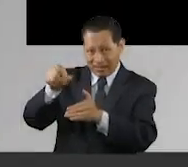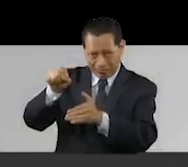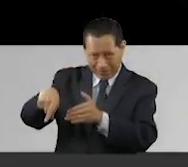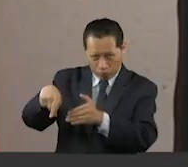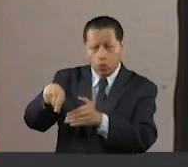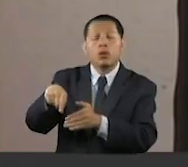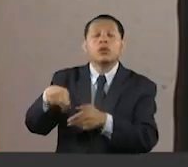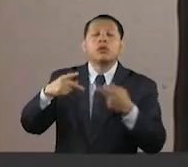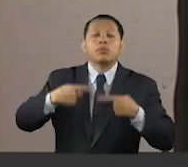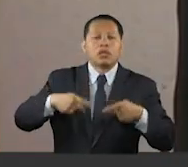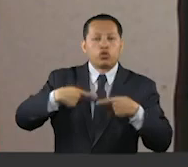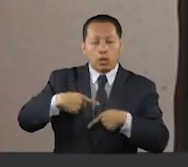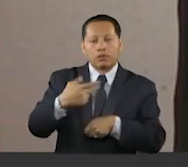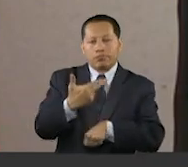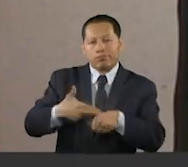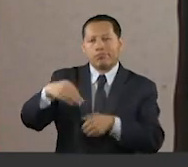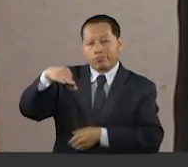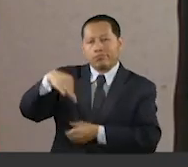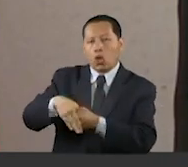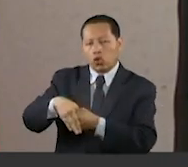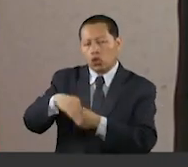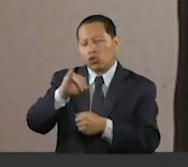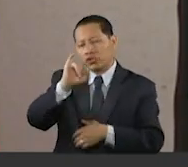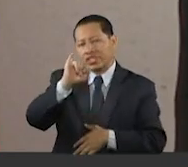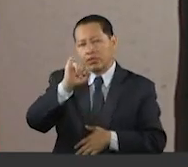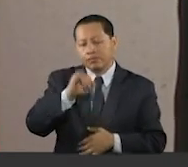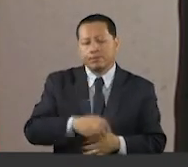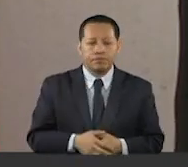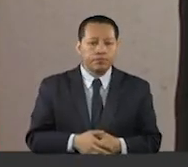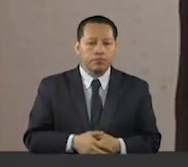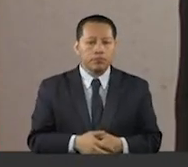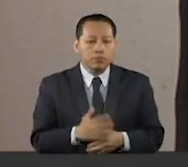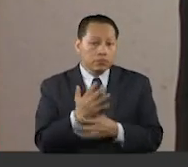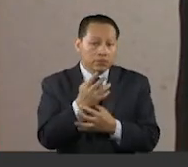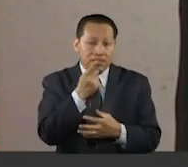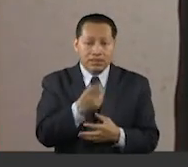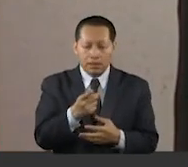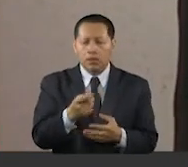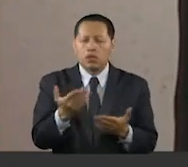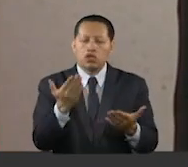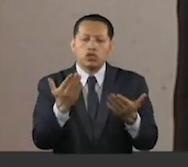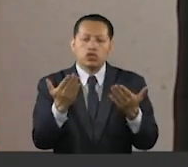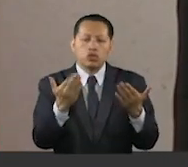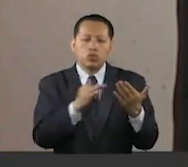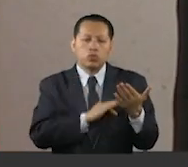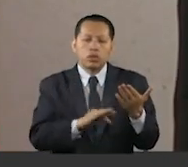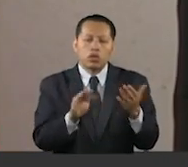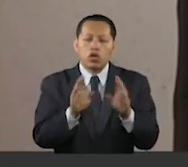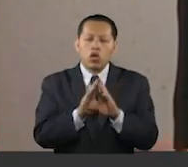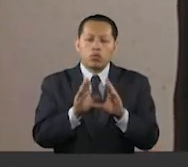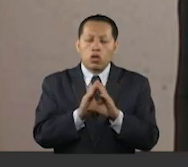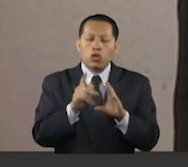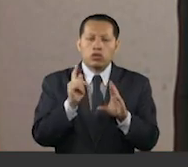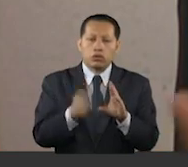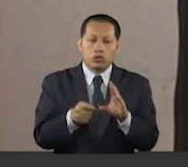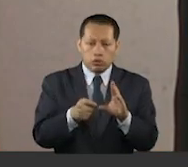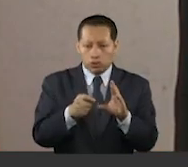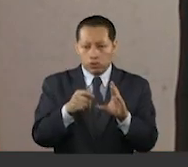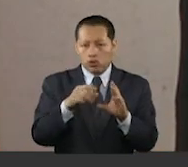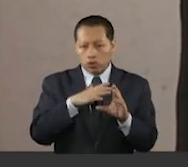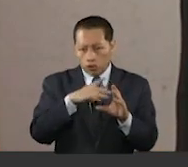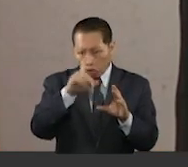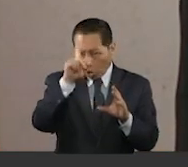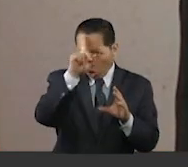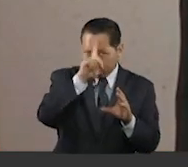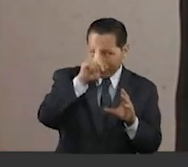popular si se hace una interpretación equipar con el como consejera